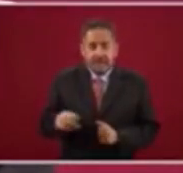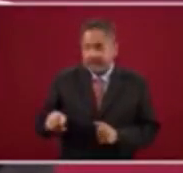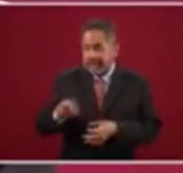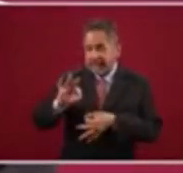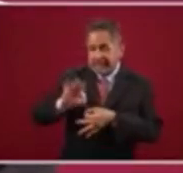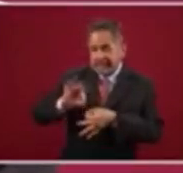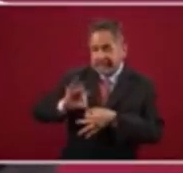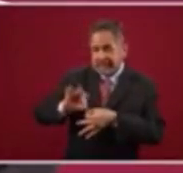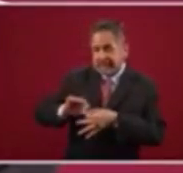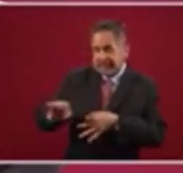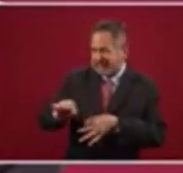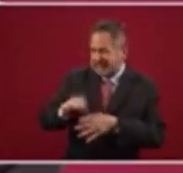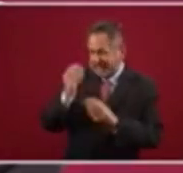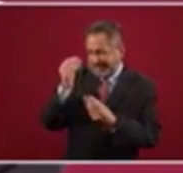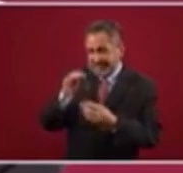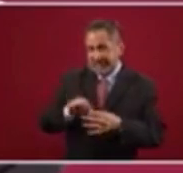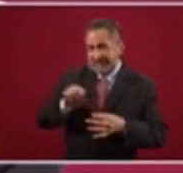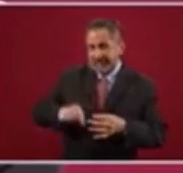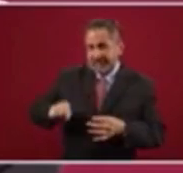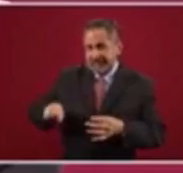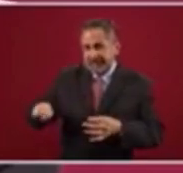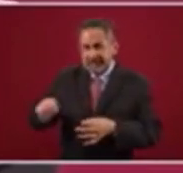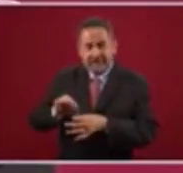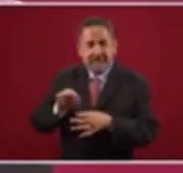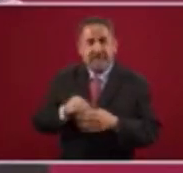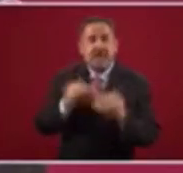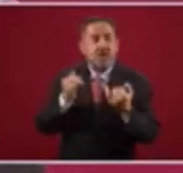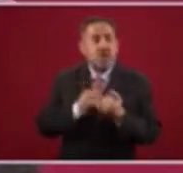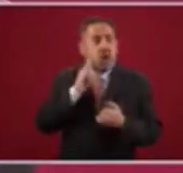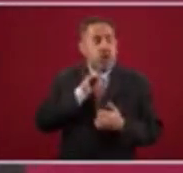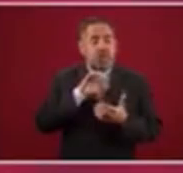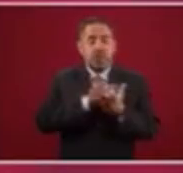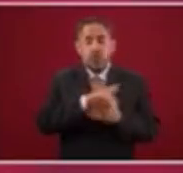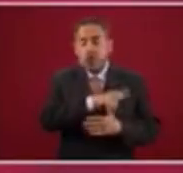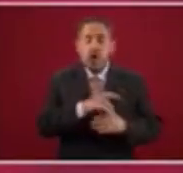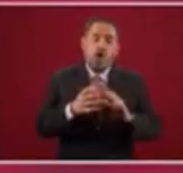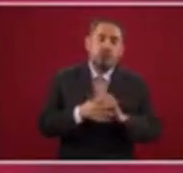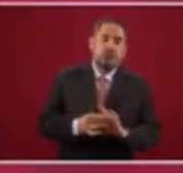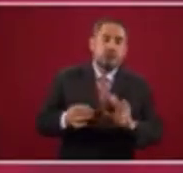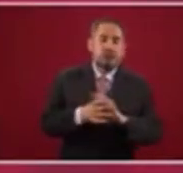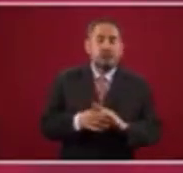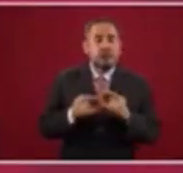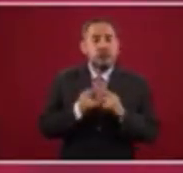torturaban las chinches, igual a la emperatriz. Eso lo cuenta